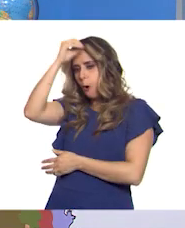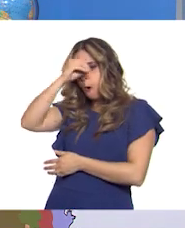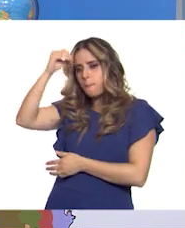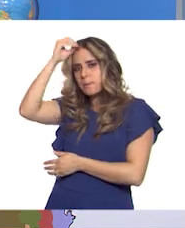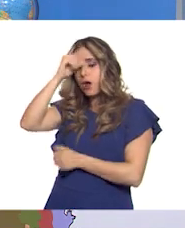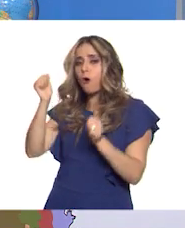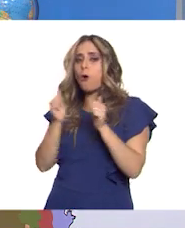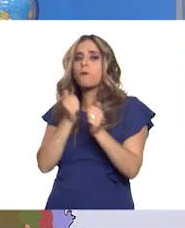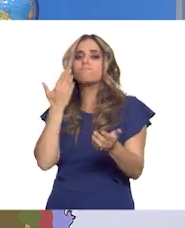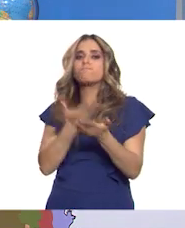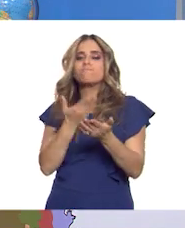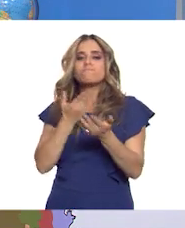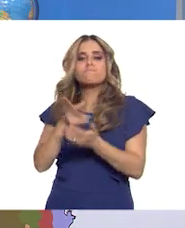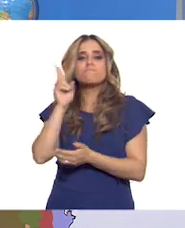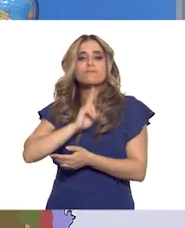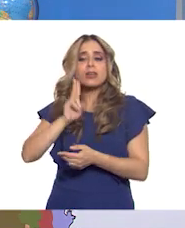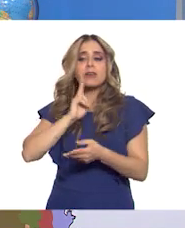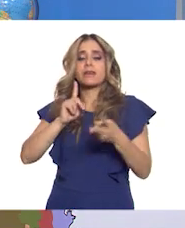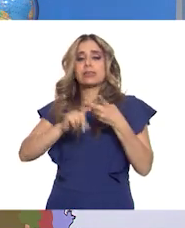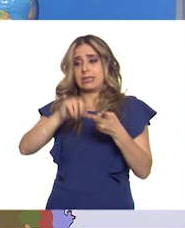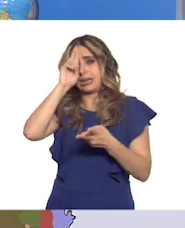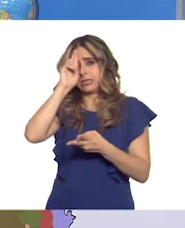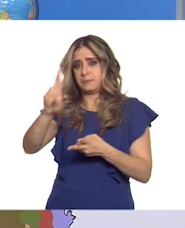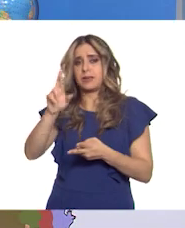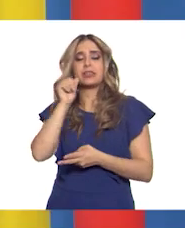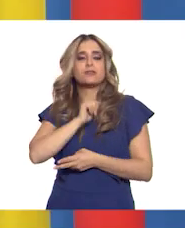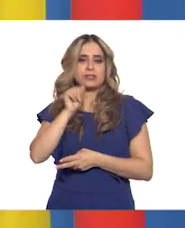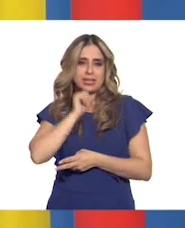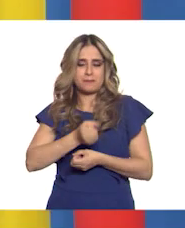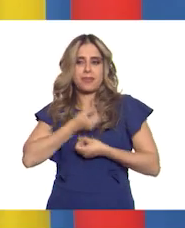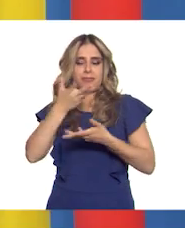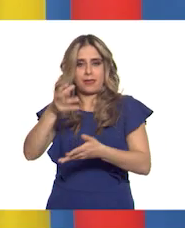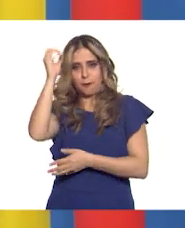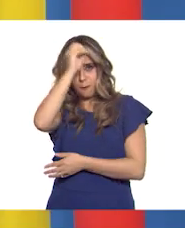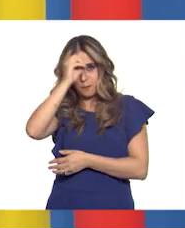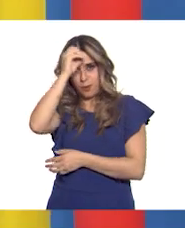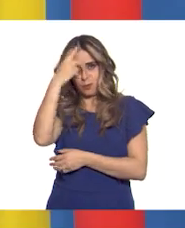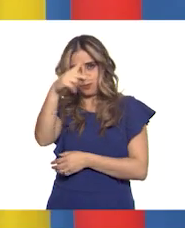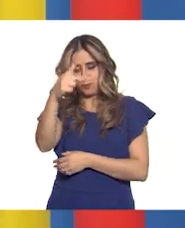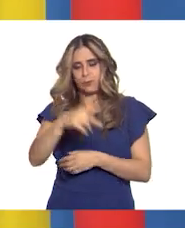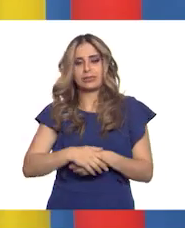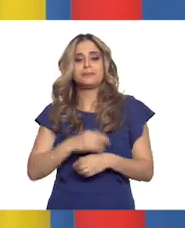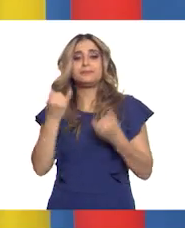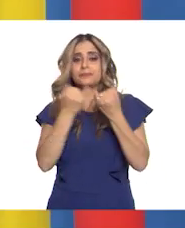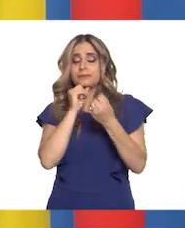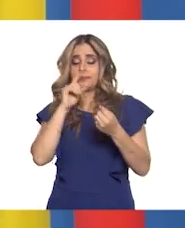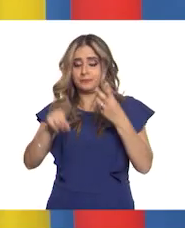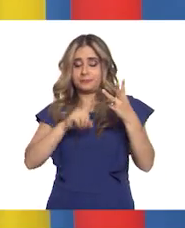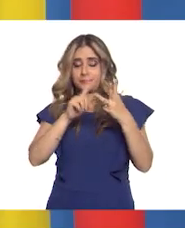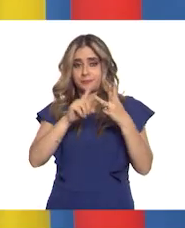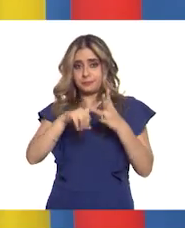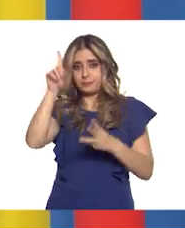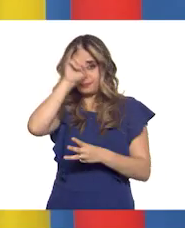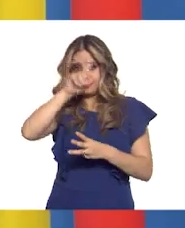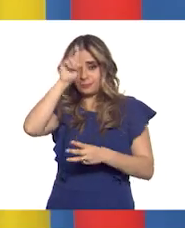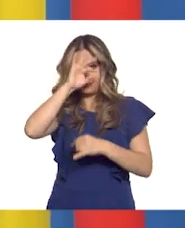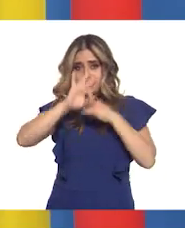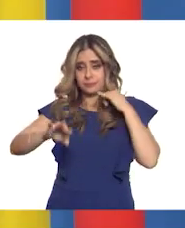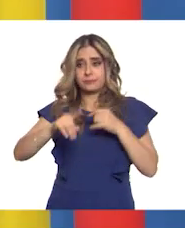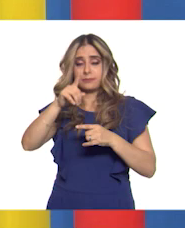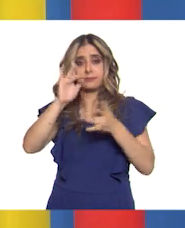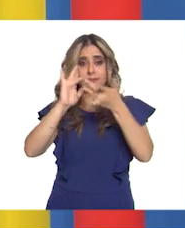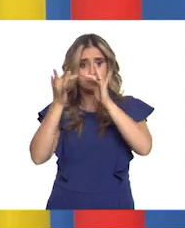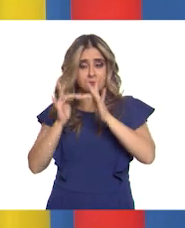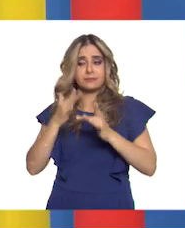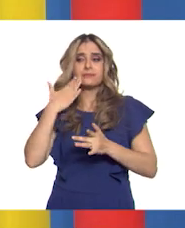sea de manera respetuosa. Así es. Y también la última recomendación que yo les haría es, las redes sociales también